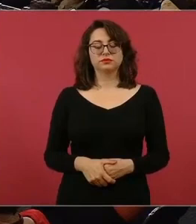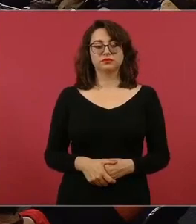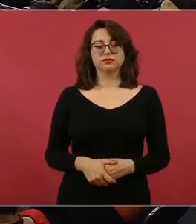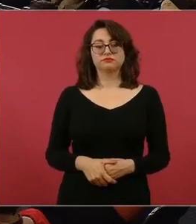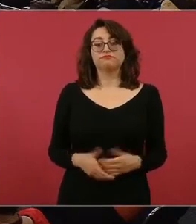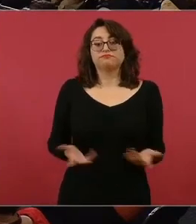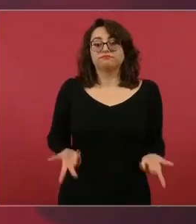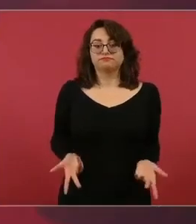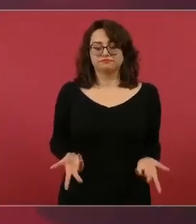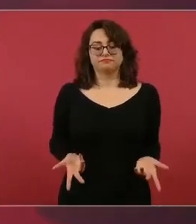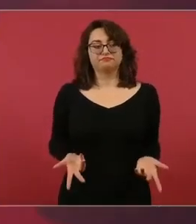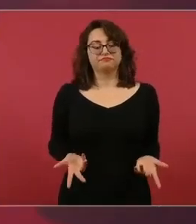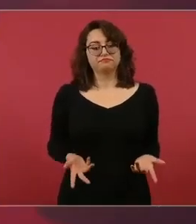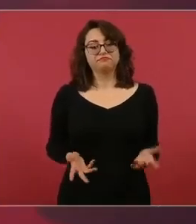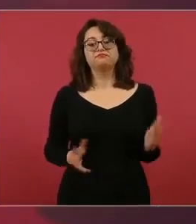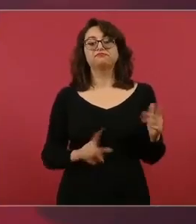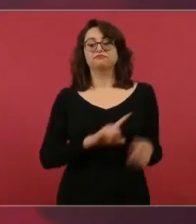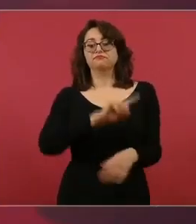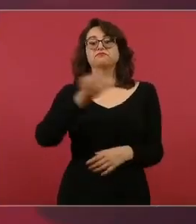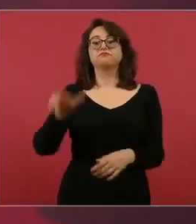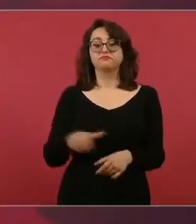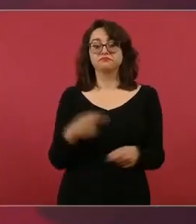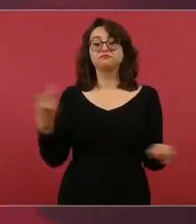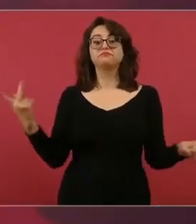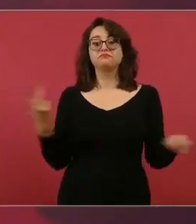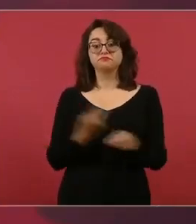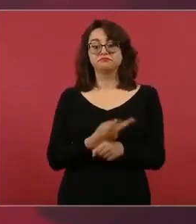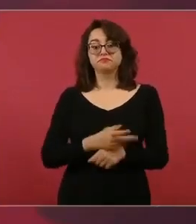¿Y cuál fue el resultado? Ahí está.